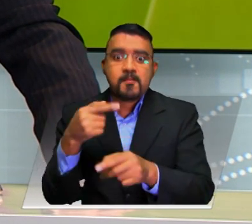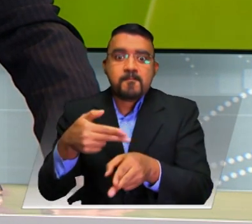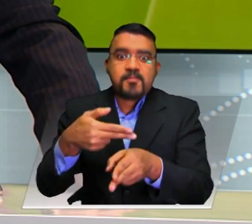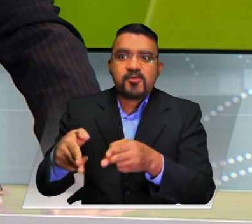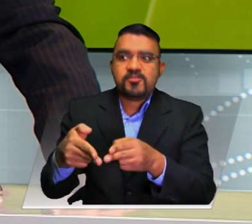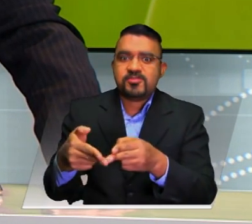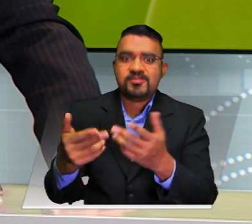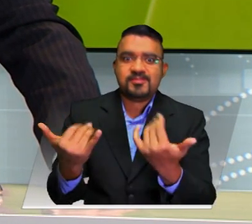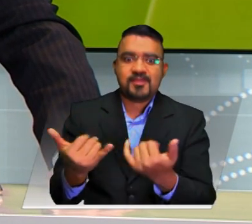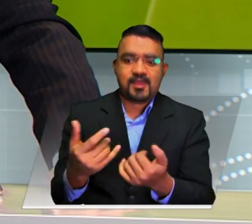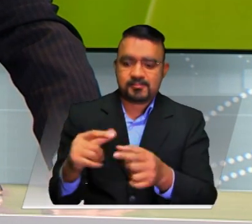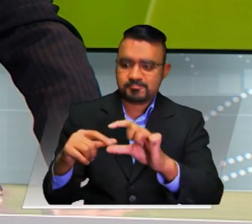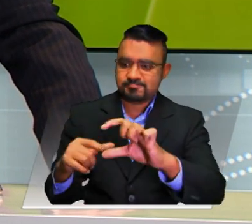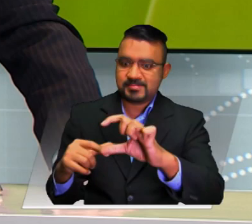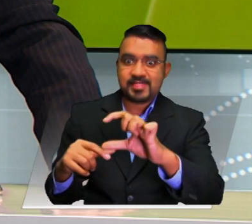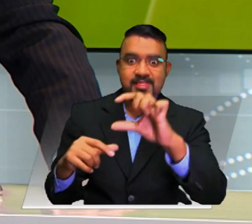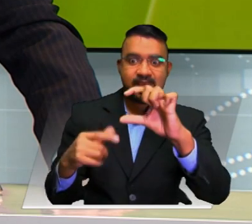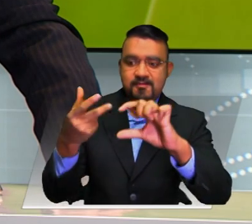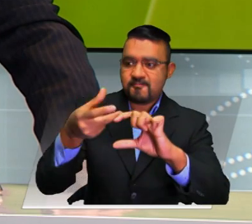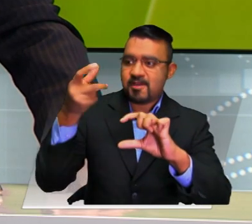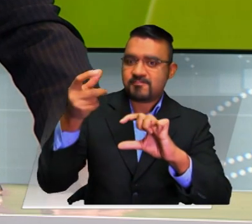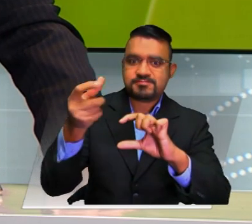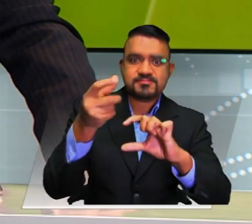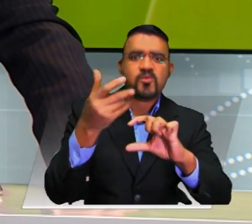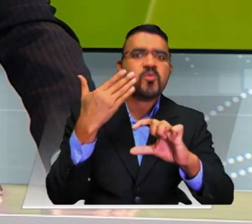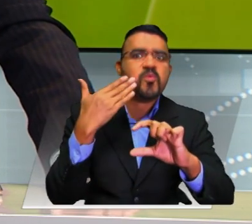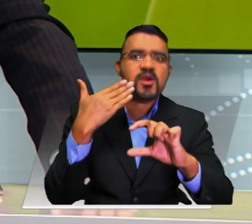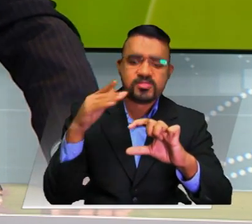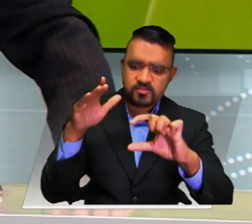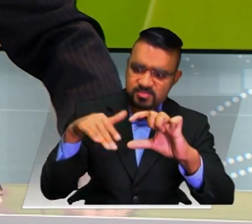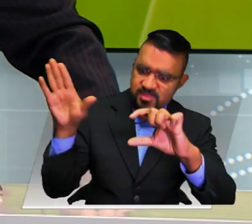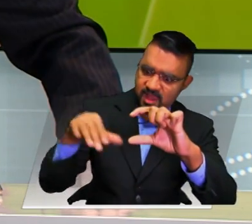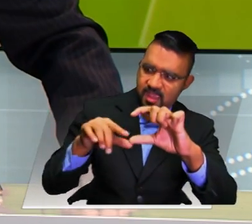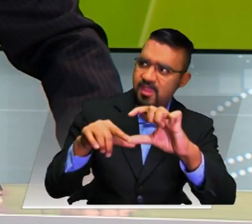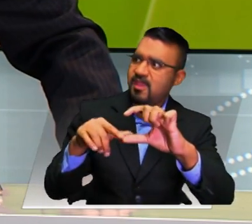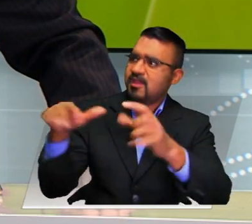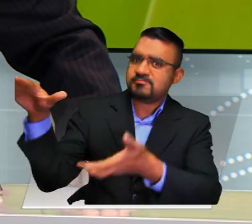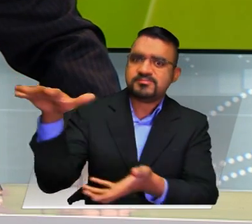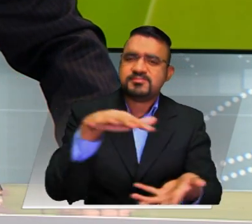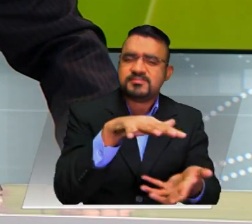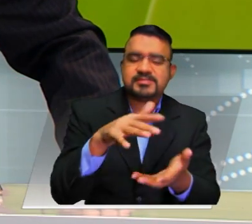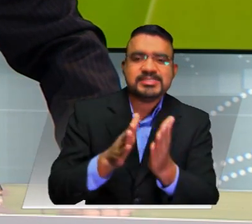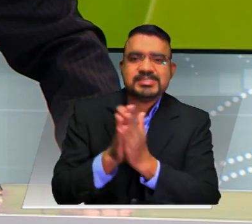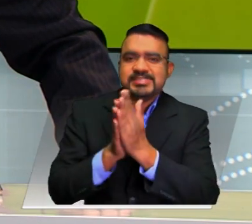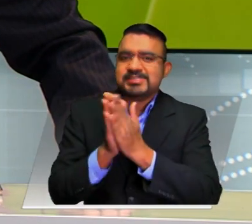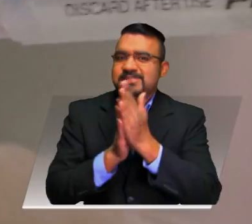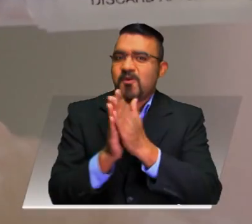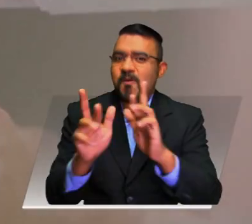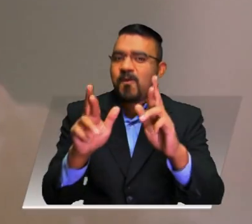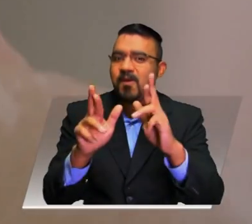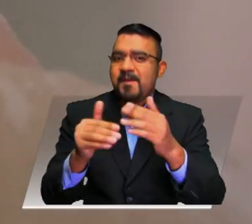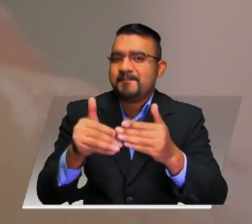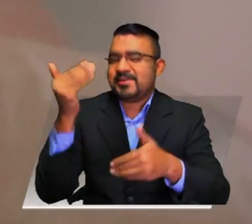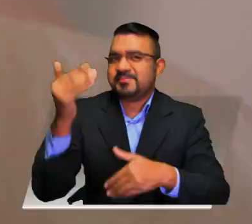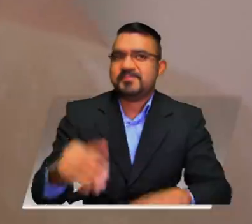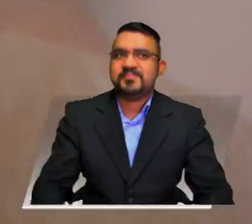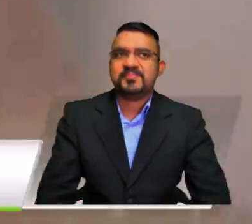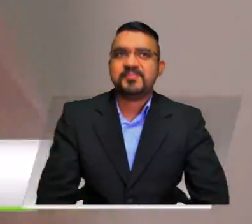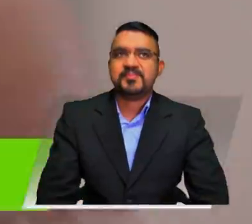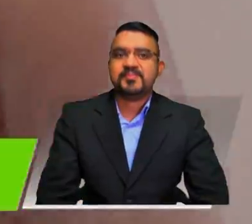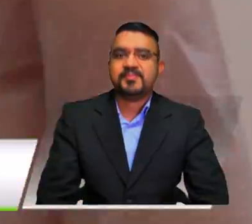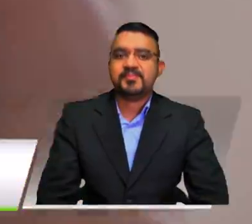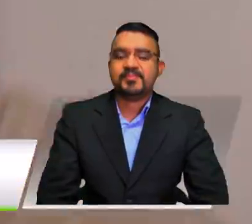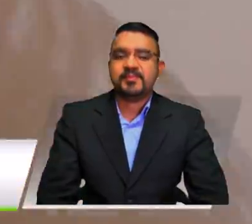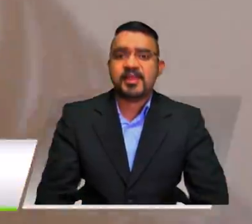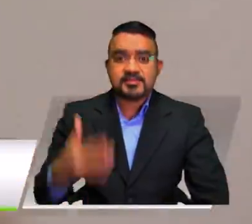de los biológicos a las zonas para comenzar cuanto antes con la aplicación de las vacunas aunque todavía no